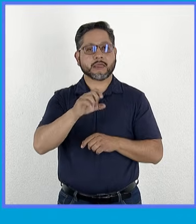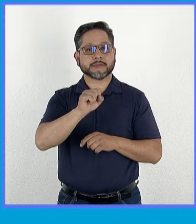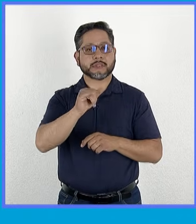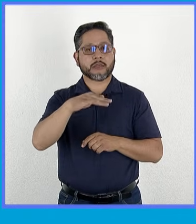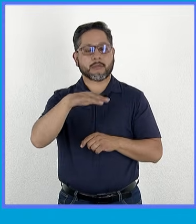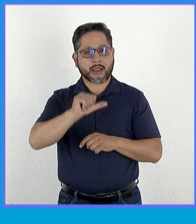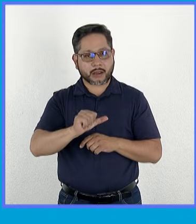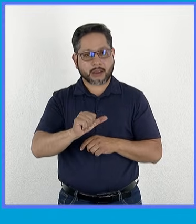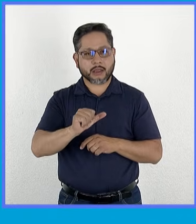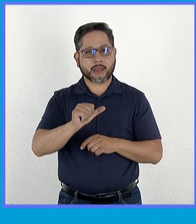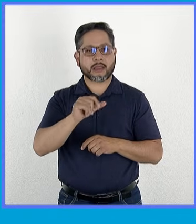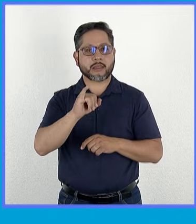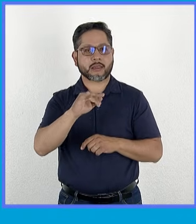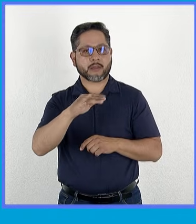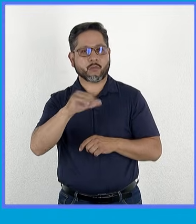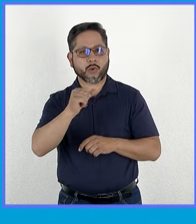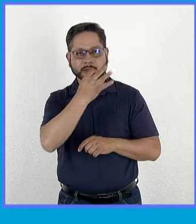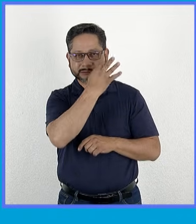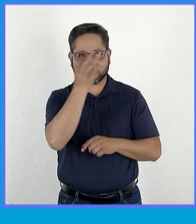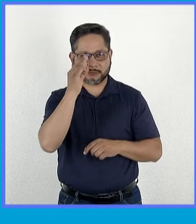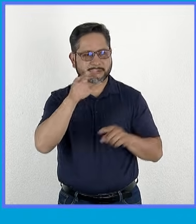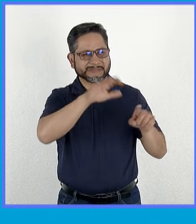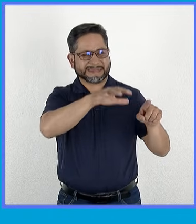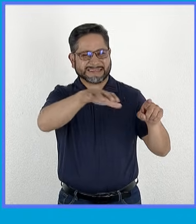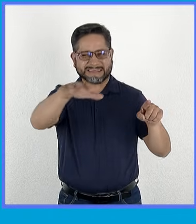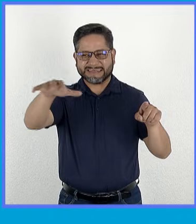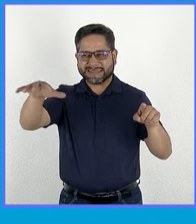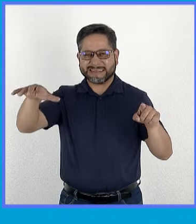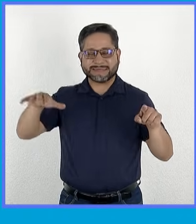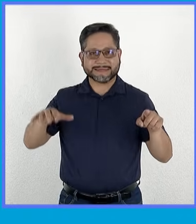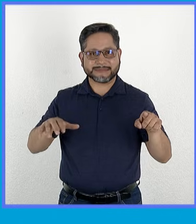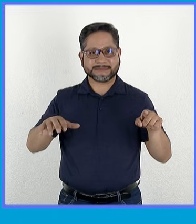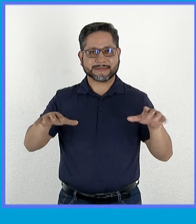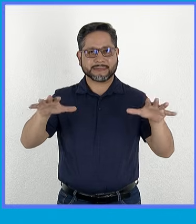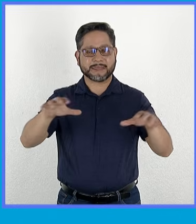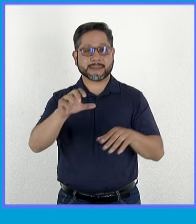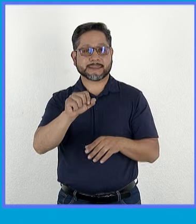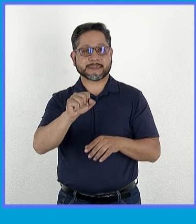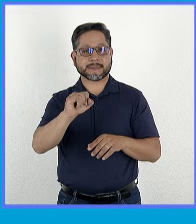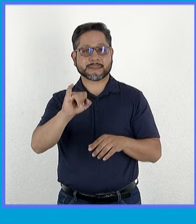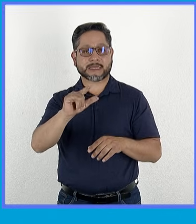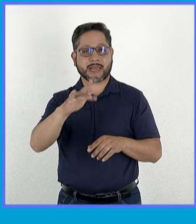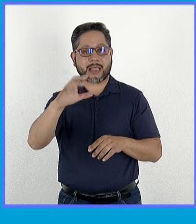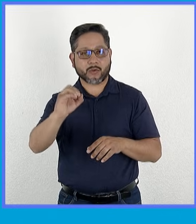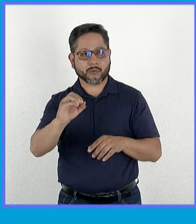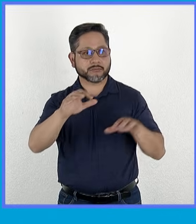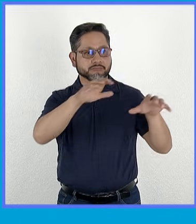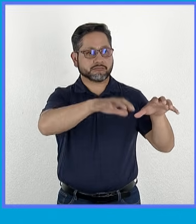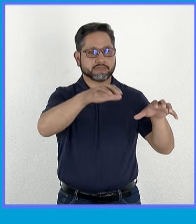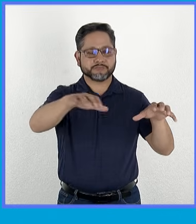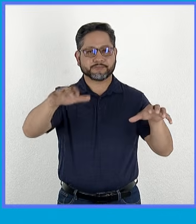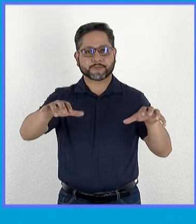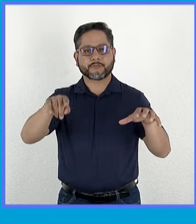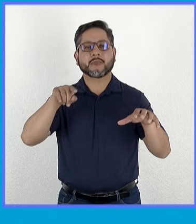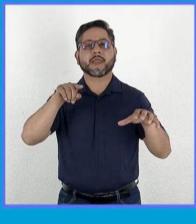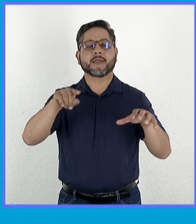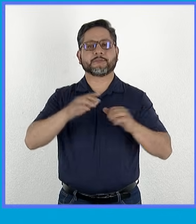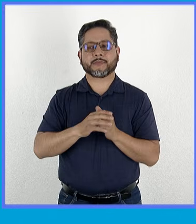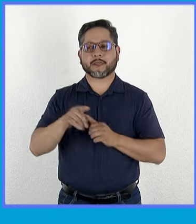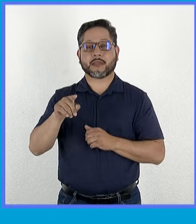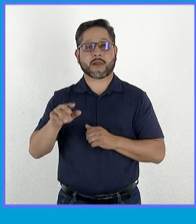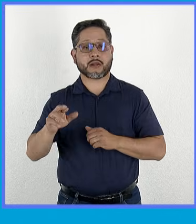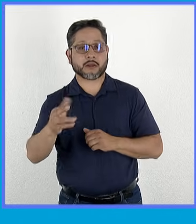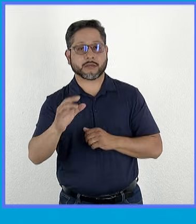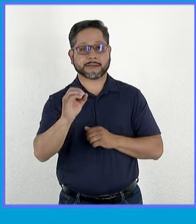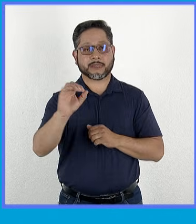Silao y León, y en donde la tecnificación del distrito de Río 011 estará